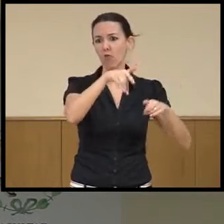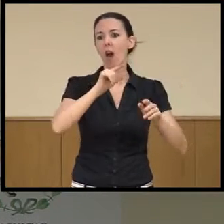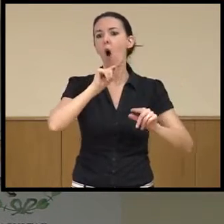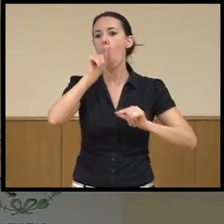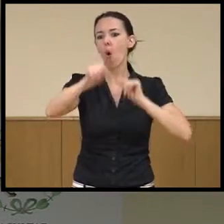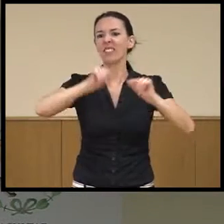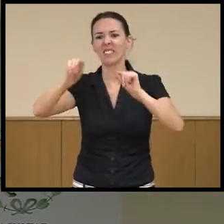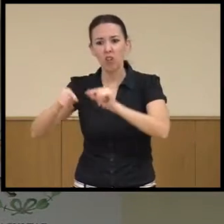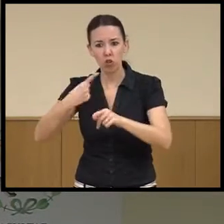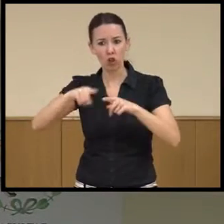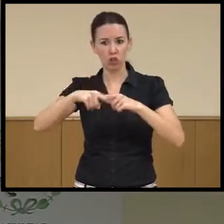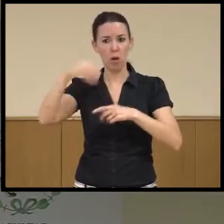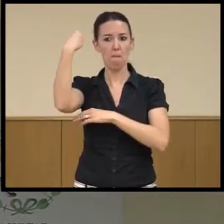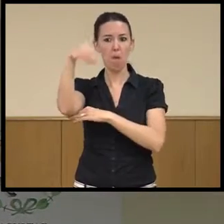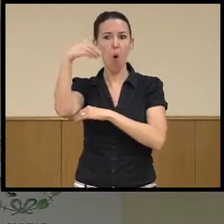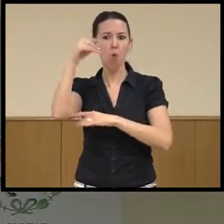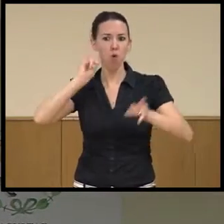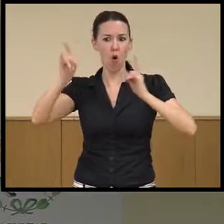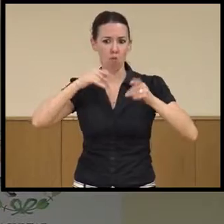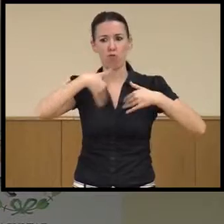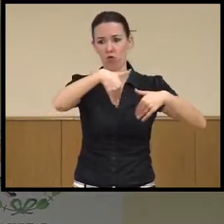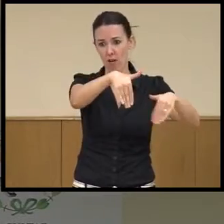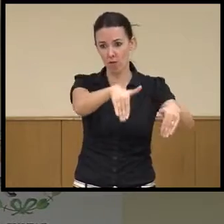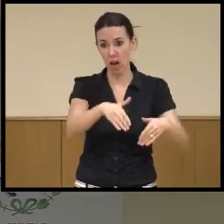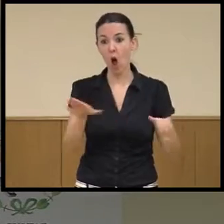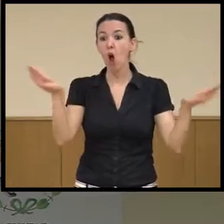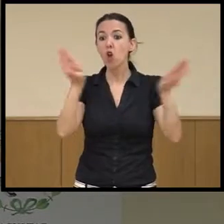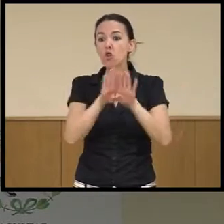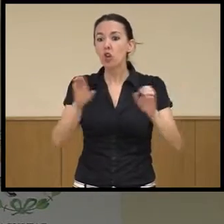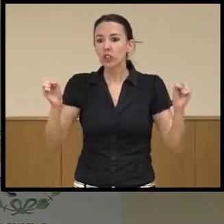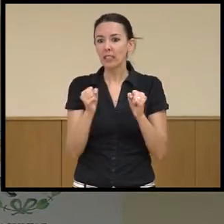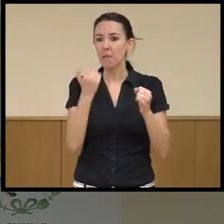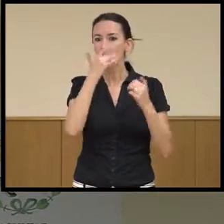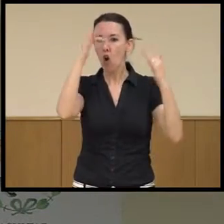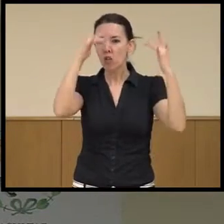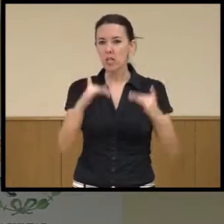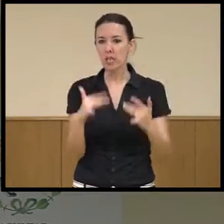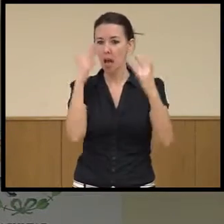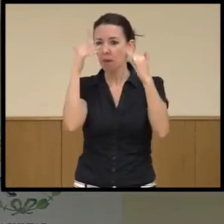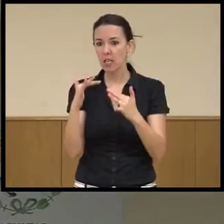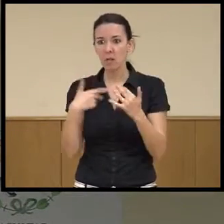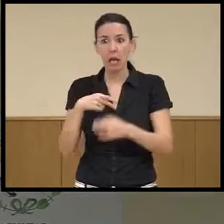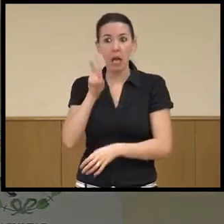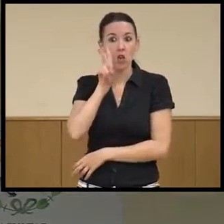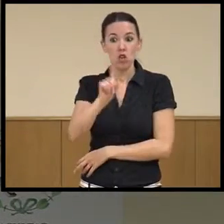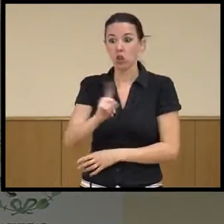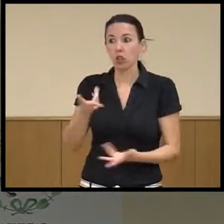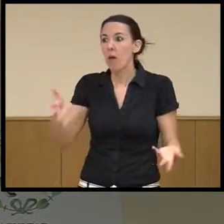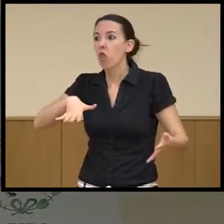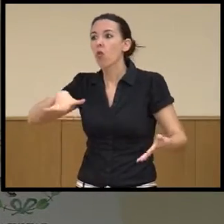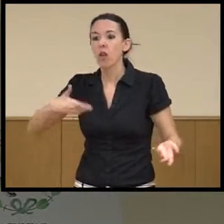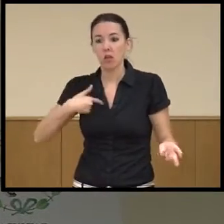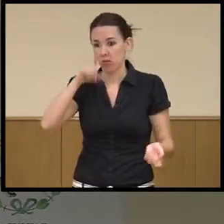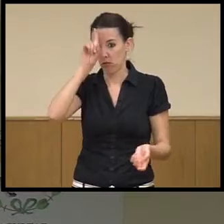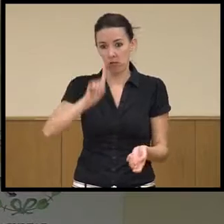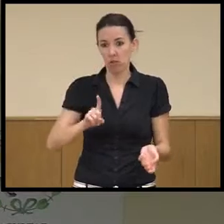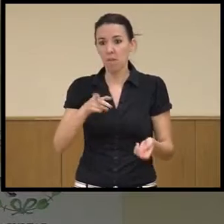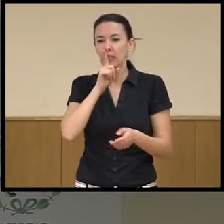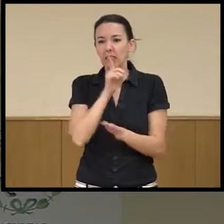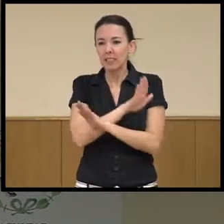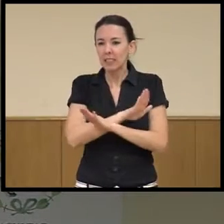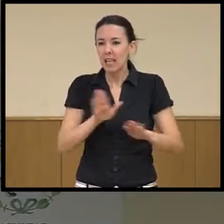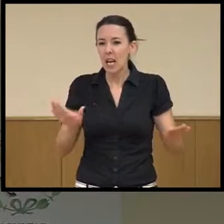ejemplo. Y en las largas noches de invierno, cuando la nieve desfiguraba el paisaje imposibilitando la orientación y el espeso